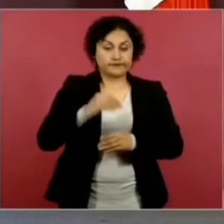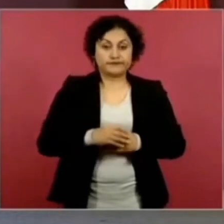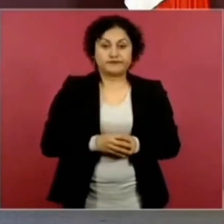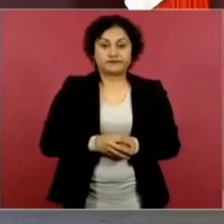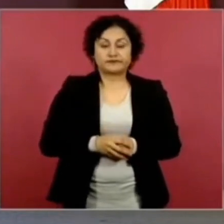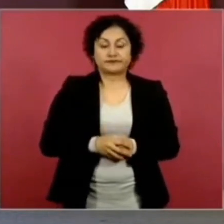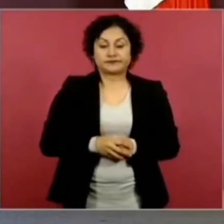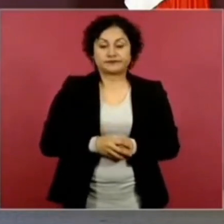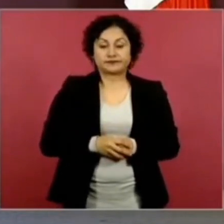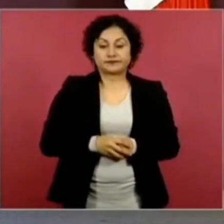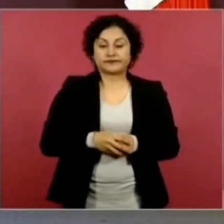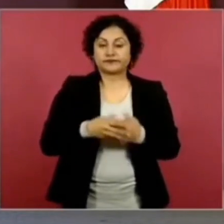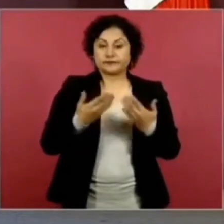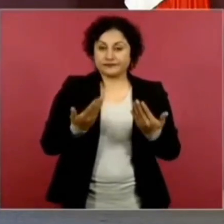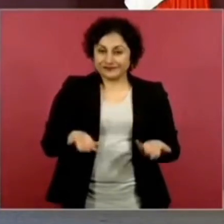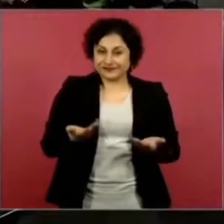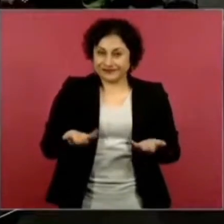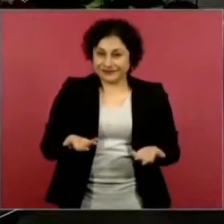Por eso,